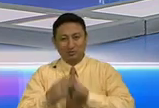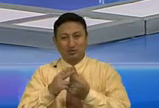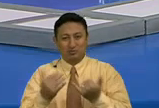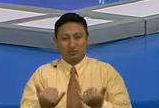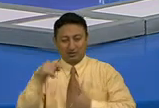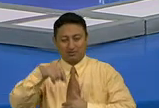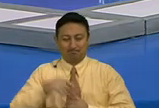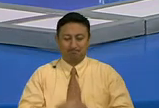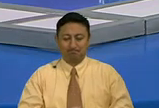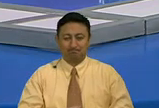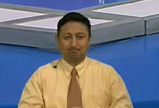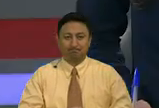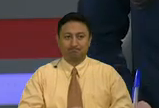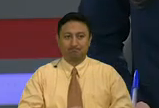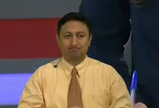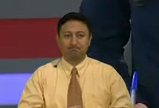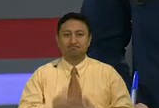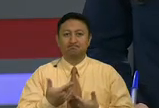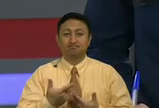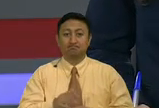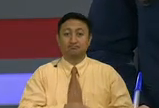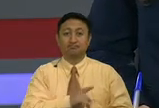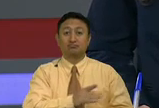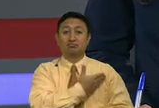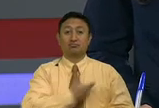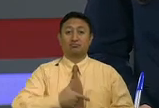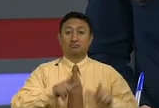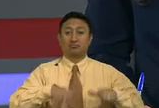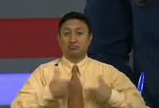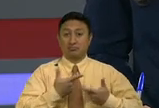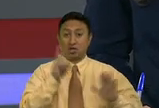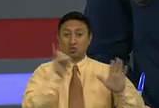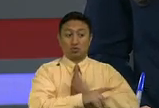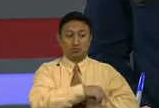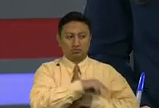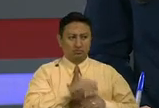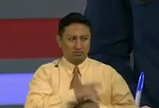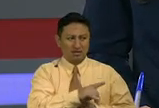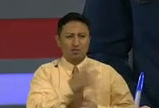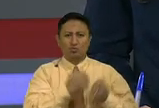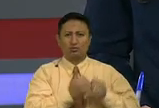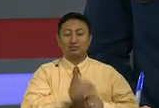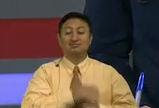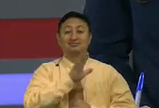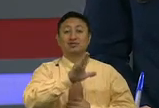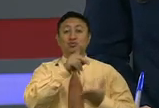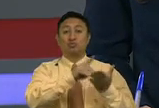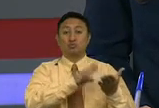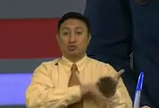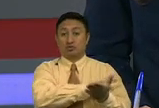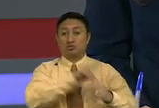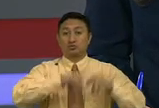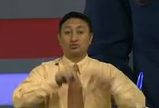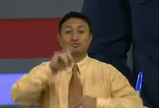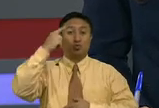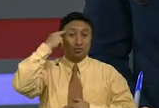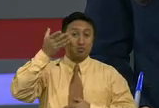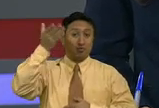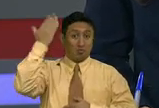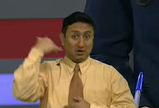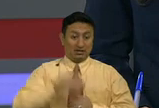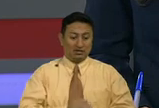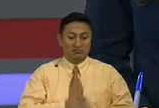la información. Les contamos que luego que el presidente Lenín Moreno denunciara irregularidades detectadas en 5 proyectos construidos en el régimen anterior, el